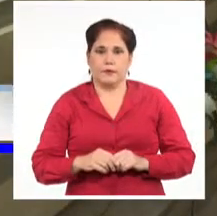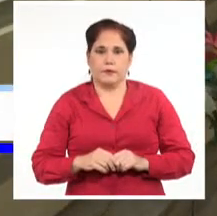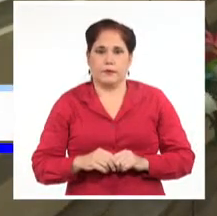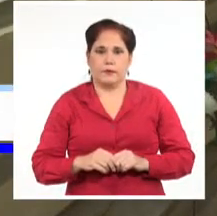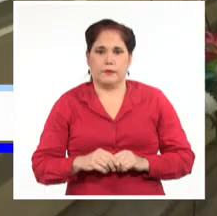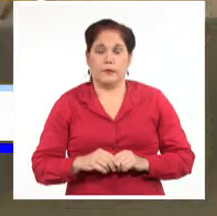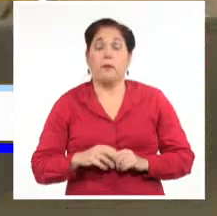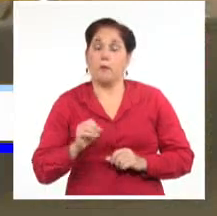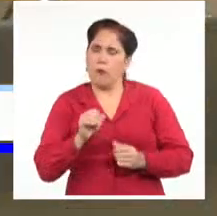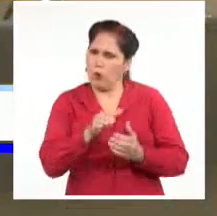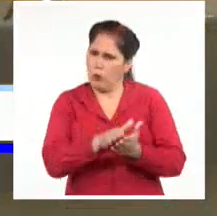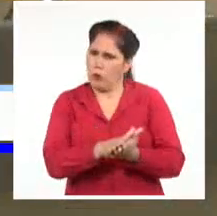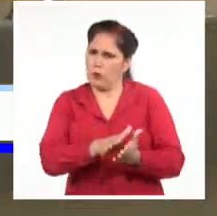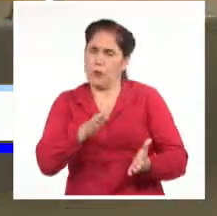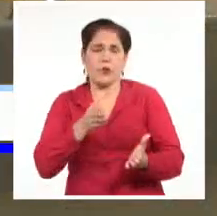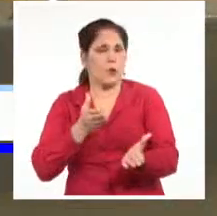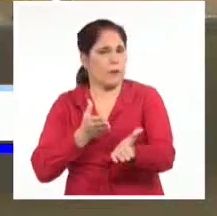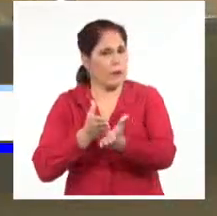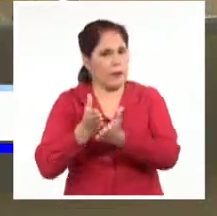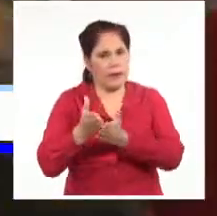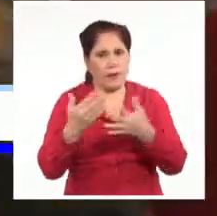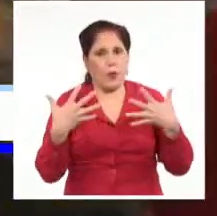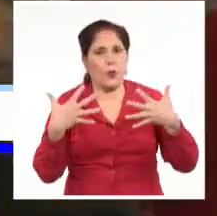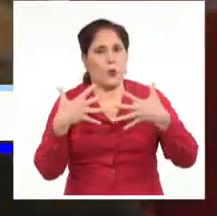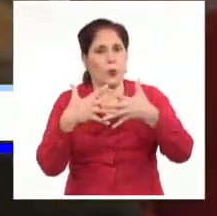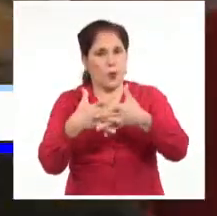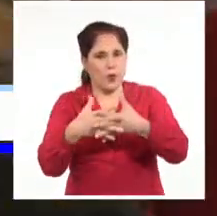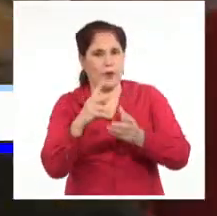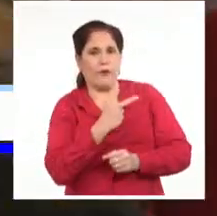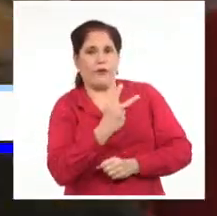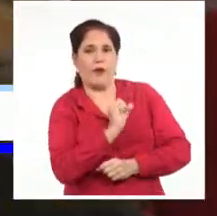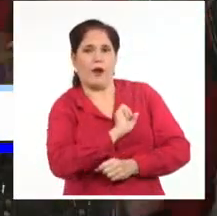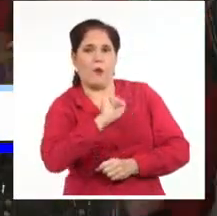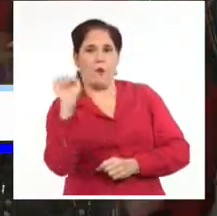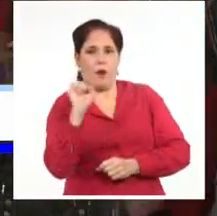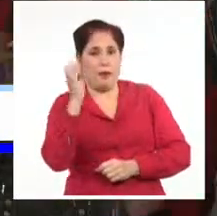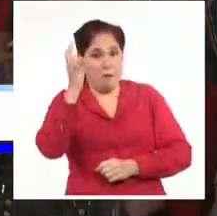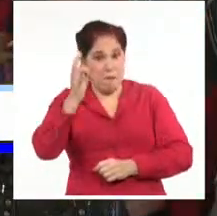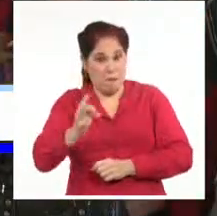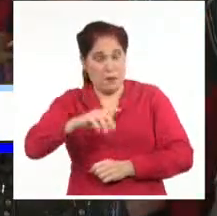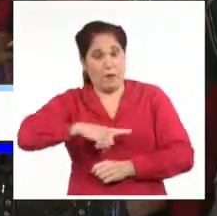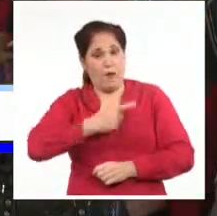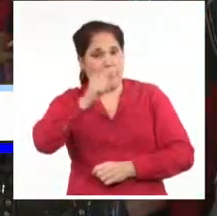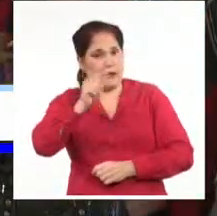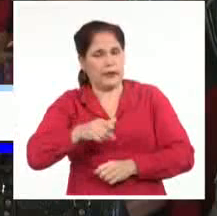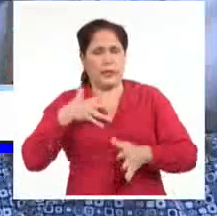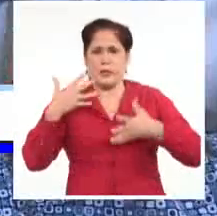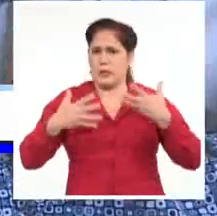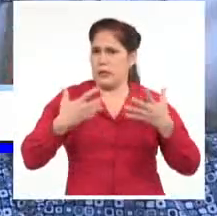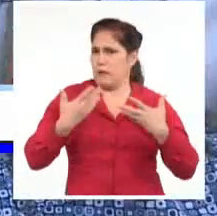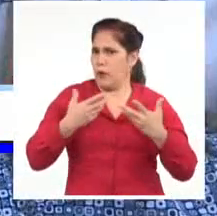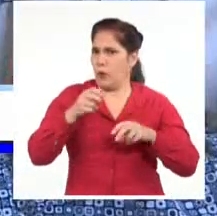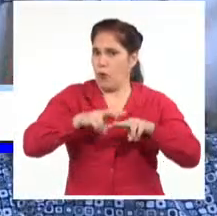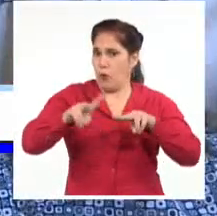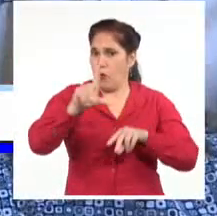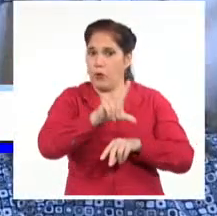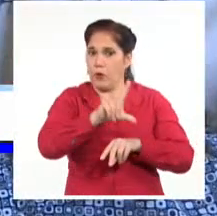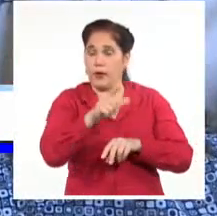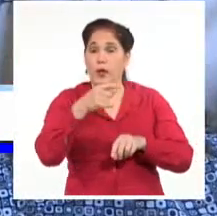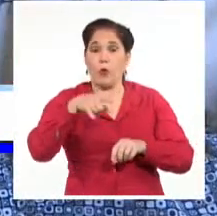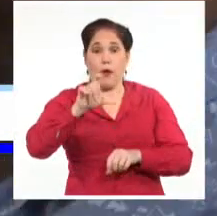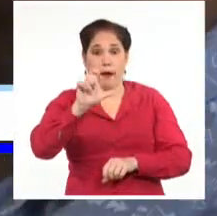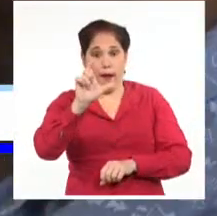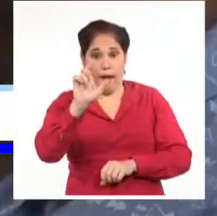Con el compromiso de mantenerse unidos a la vanguardia del movimiento artístico, celebró la filial holguinera de la Unión